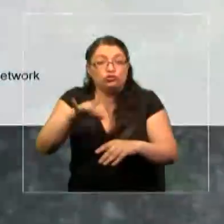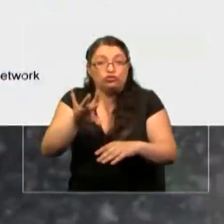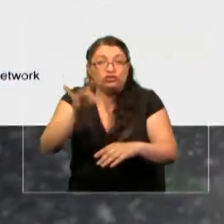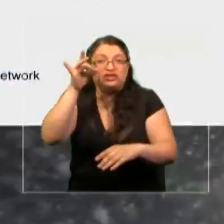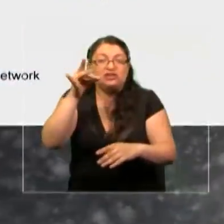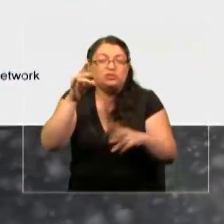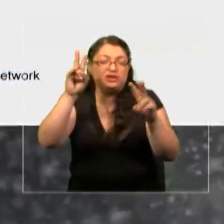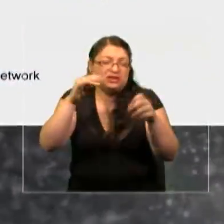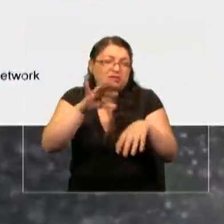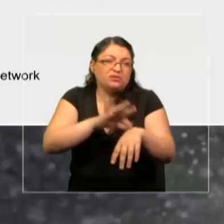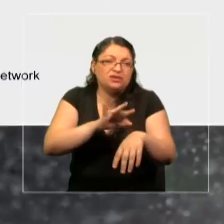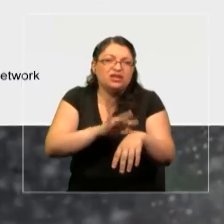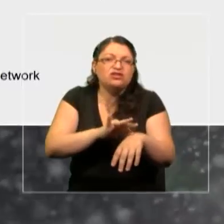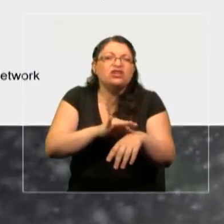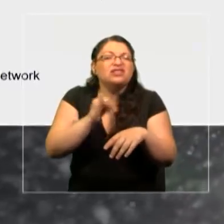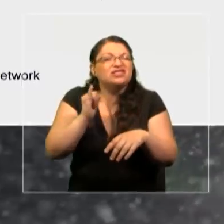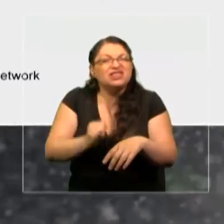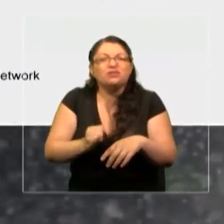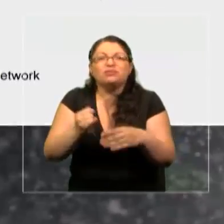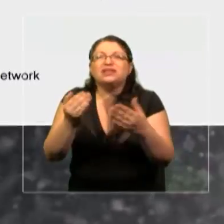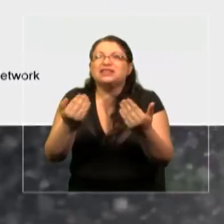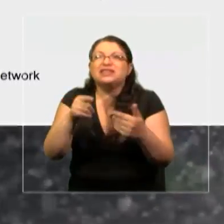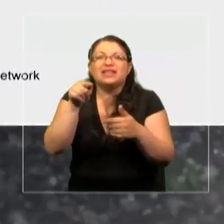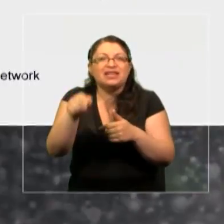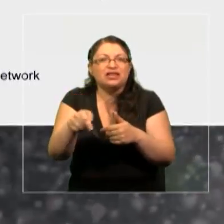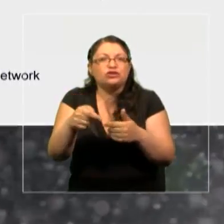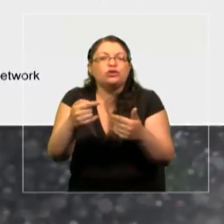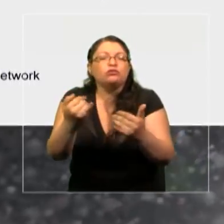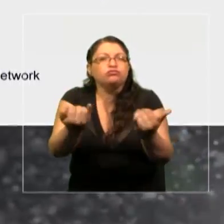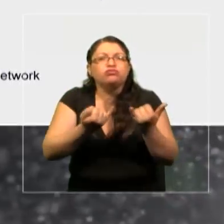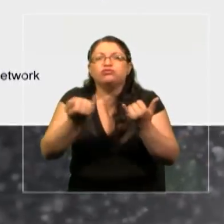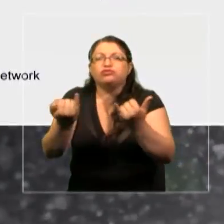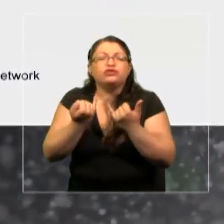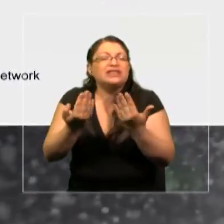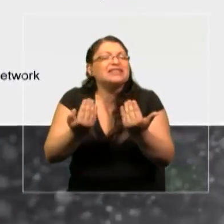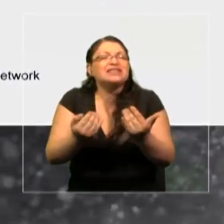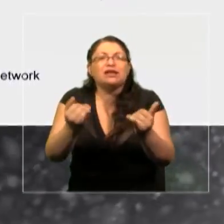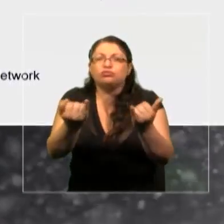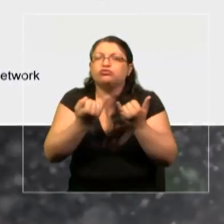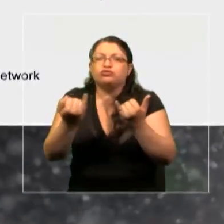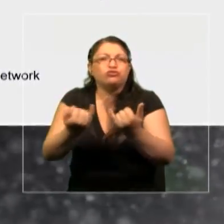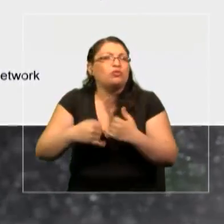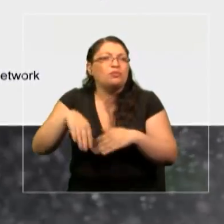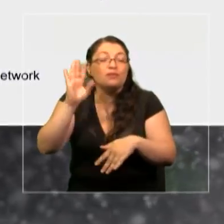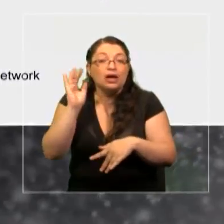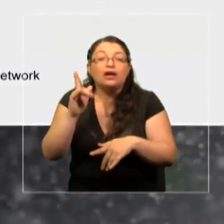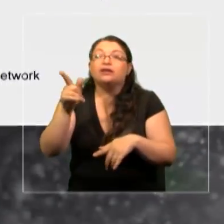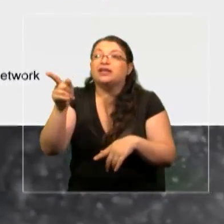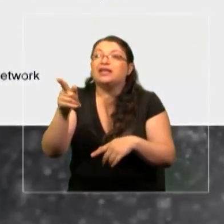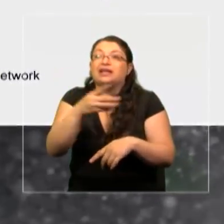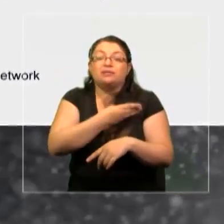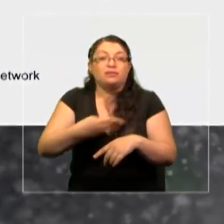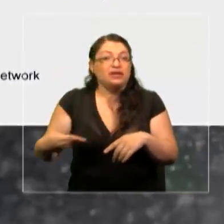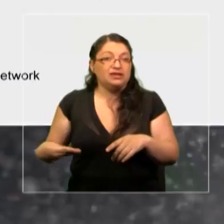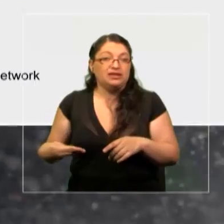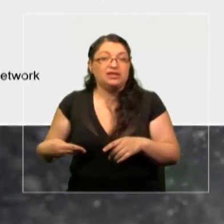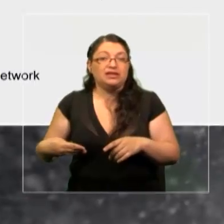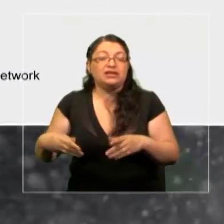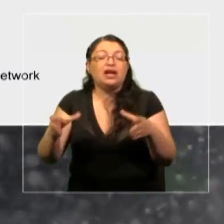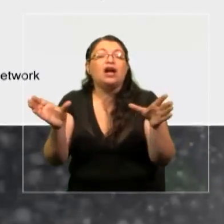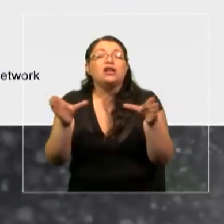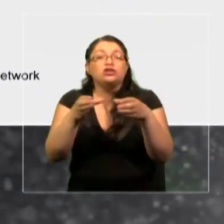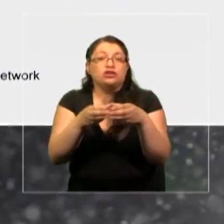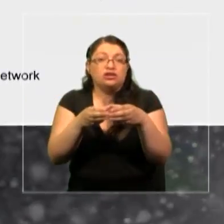en la medicina sufren de esta necesidad de tener más datos. Cliff Hunter, que fue presidente de la Sociedad Estadounidense de